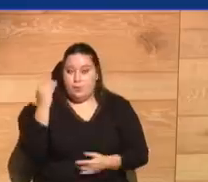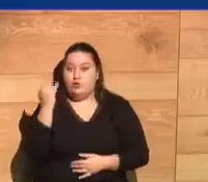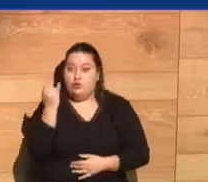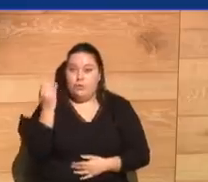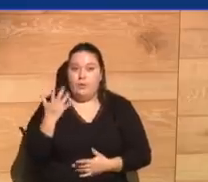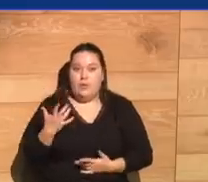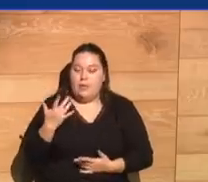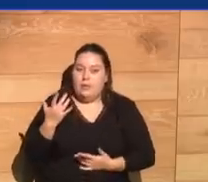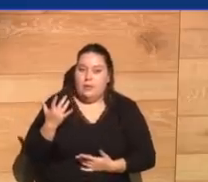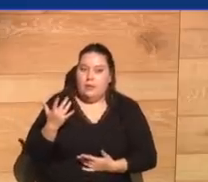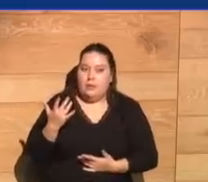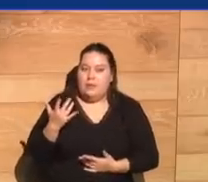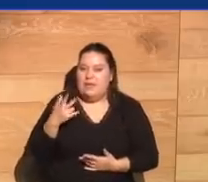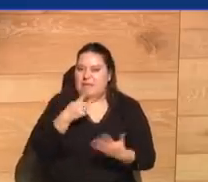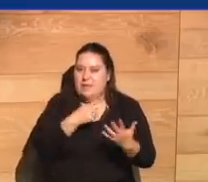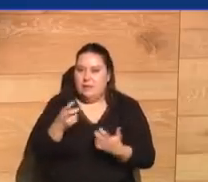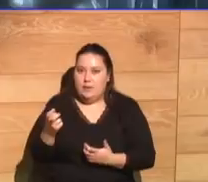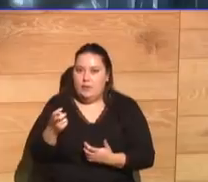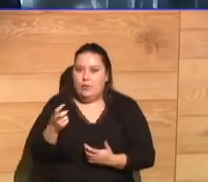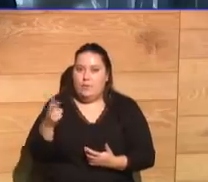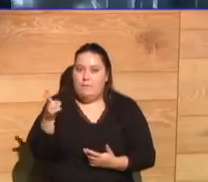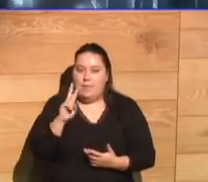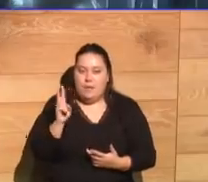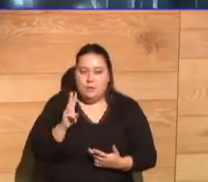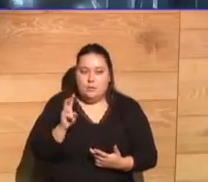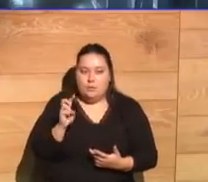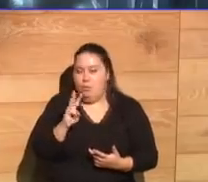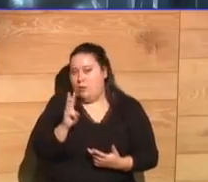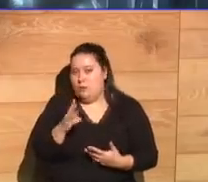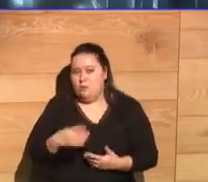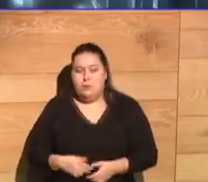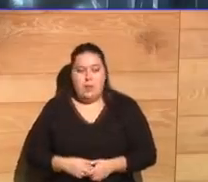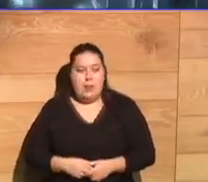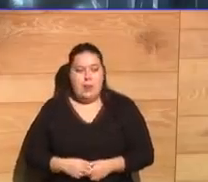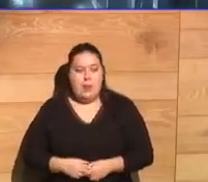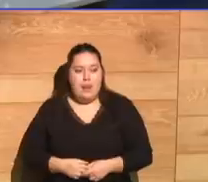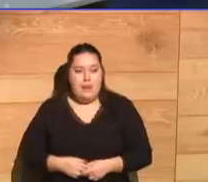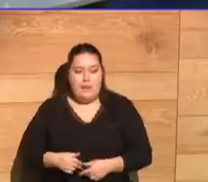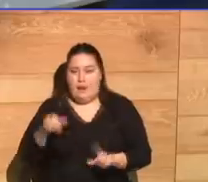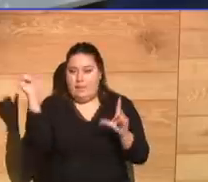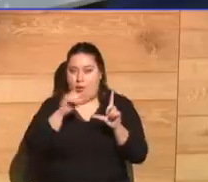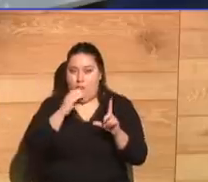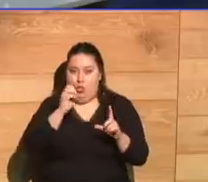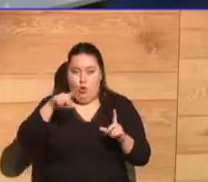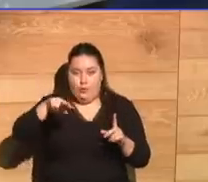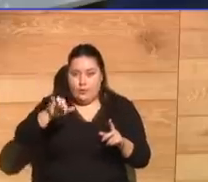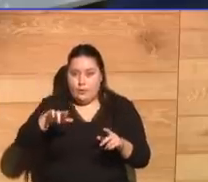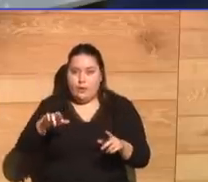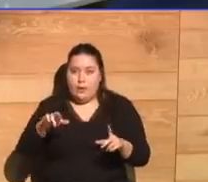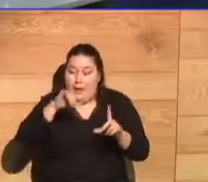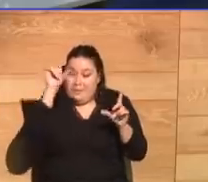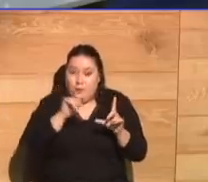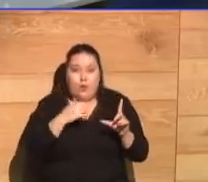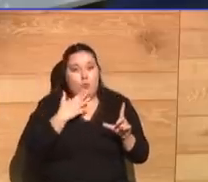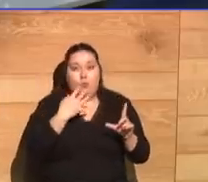dijera 700... No sé la cantidad de vatios. Porque pero encima... además, por volver a la película de Donner, es que esta película encima tiene como